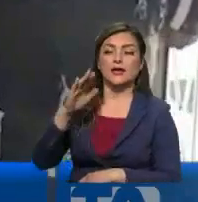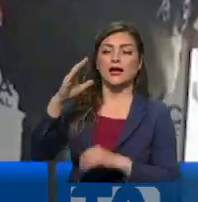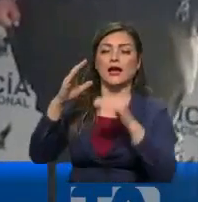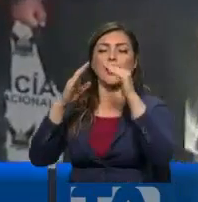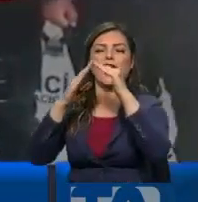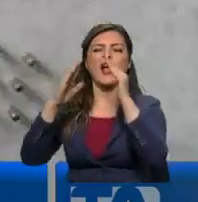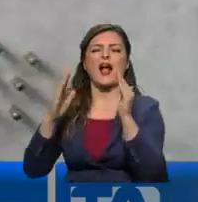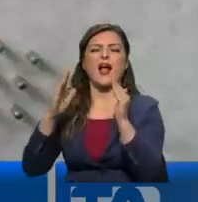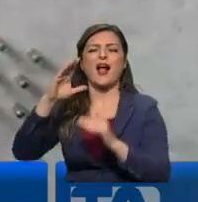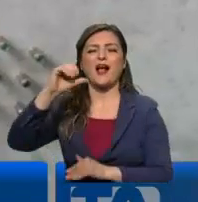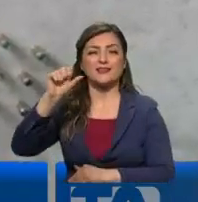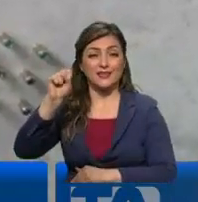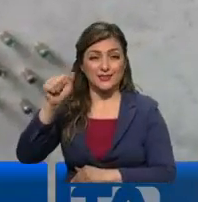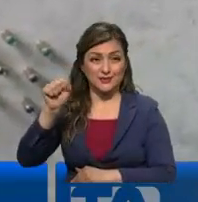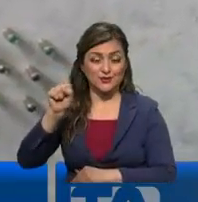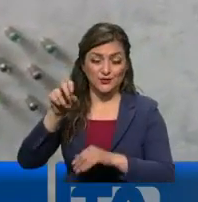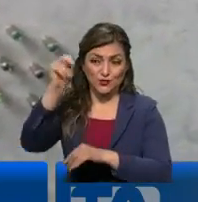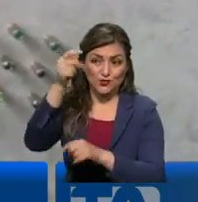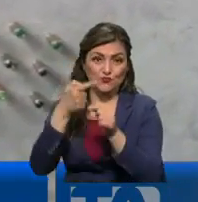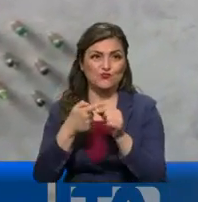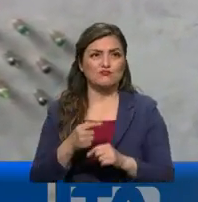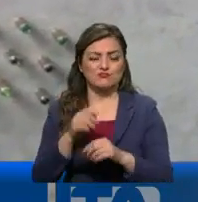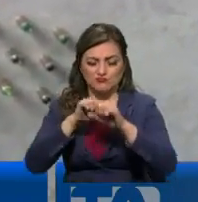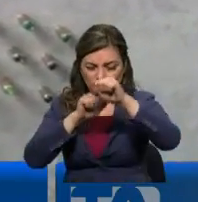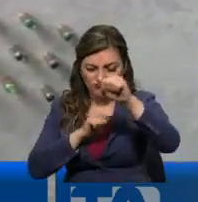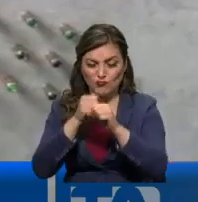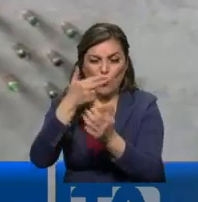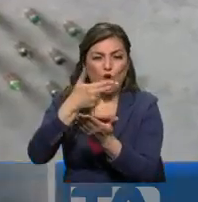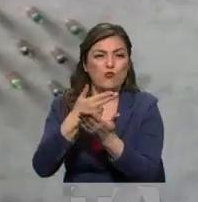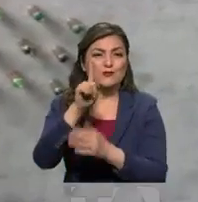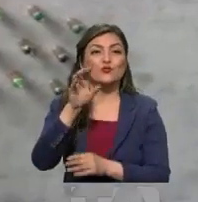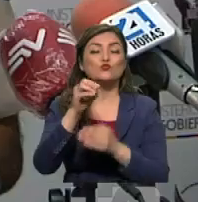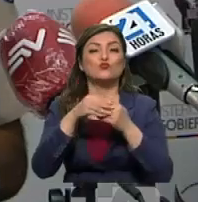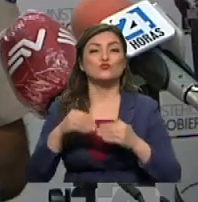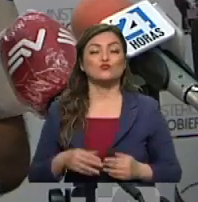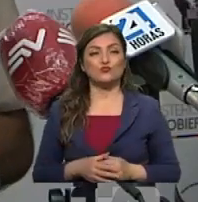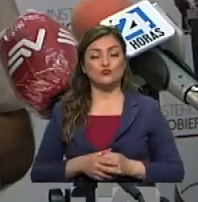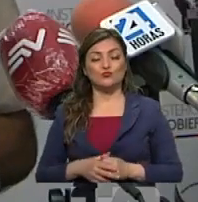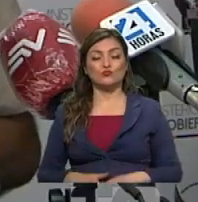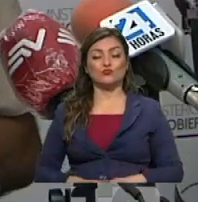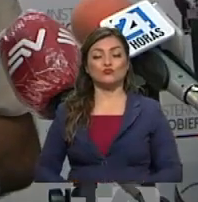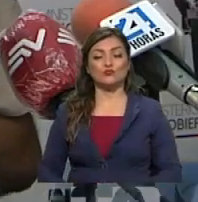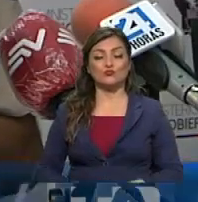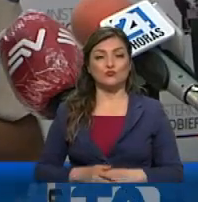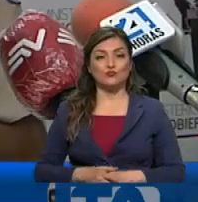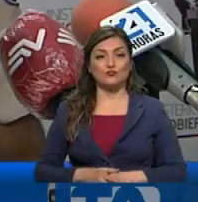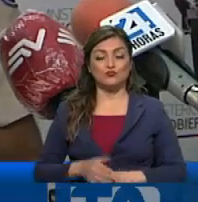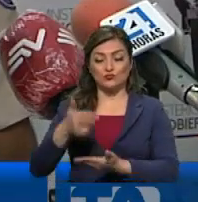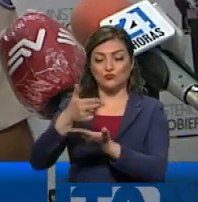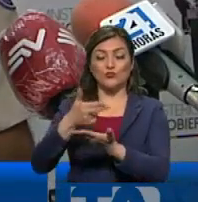en el norte de Quito. En su poder se encontraron un arma de fuego y $150. Un arma de fuego que es de